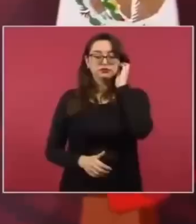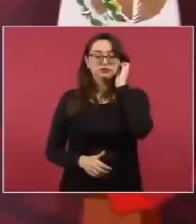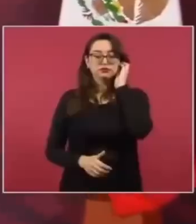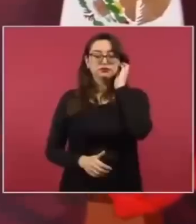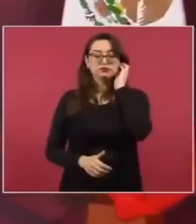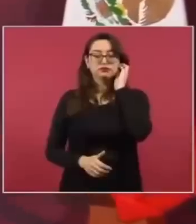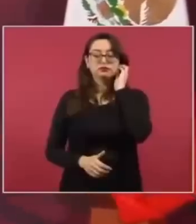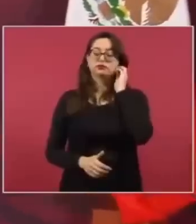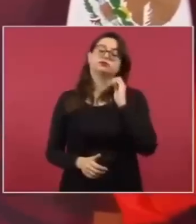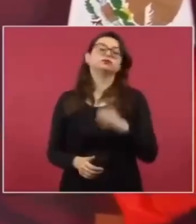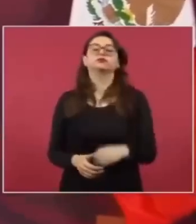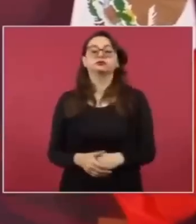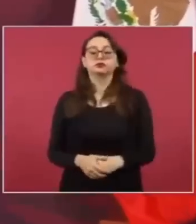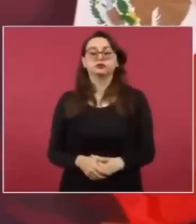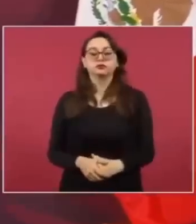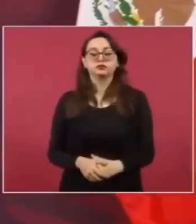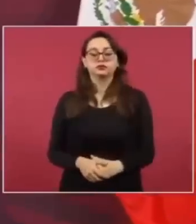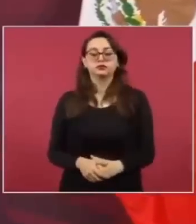Son corruptos porque